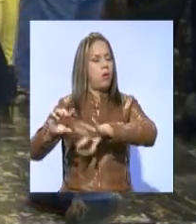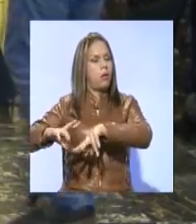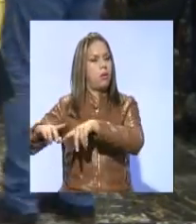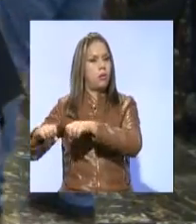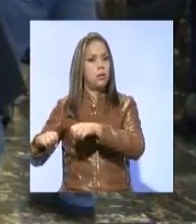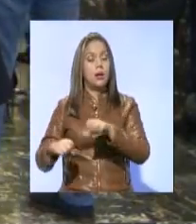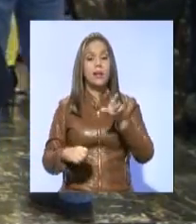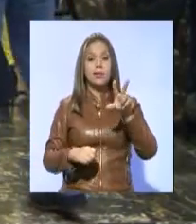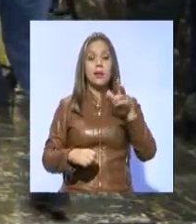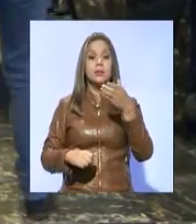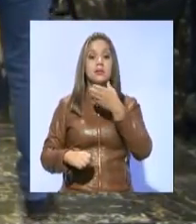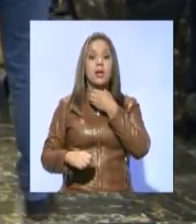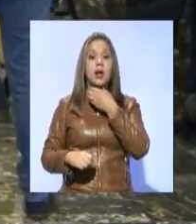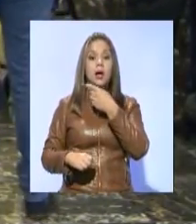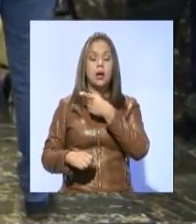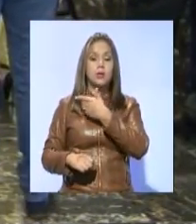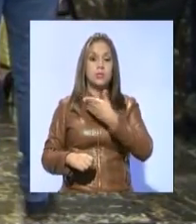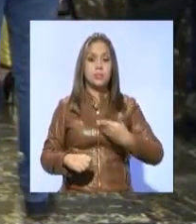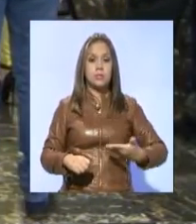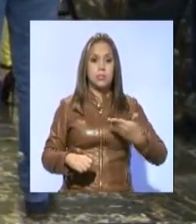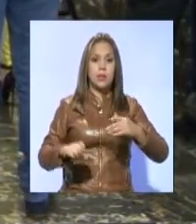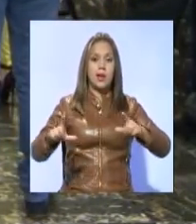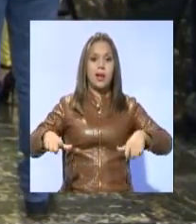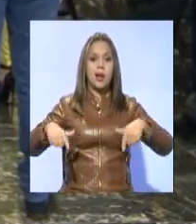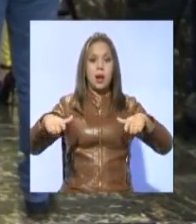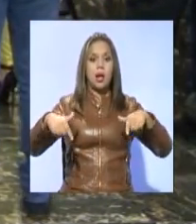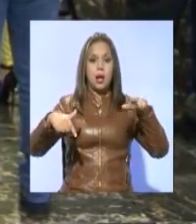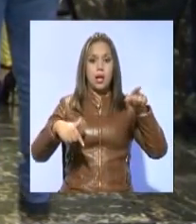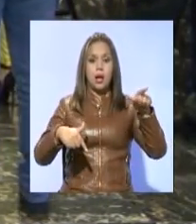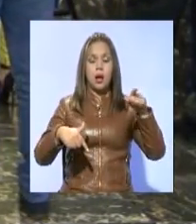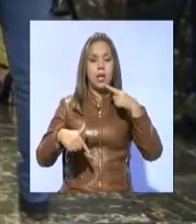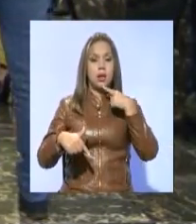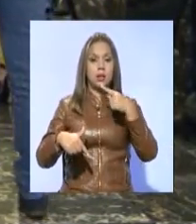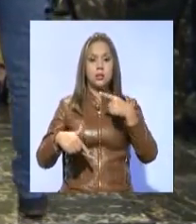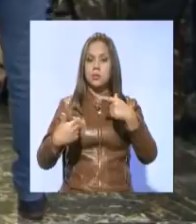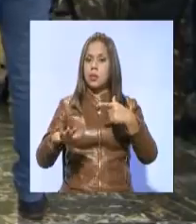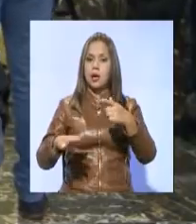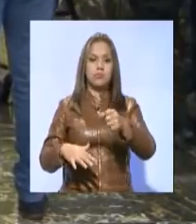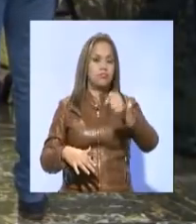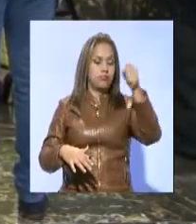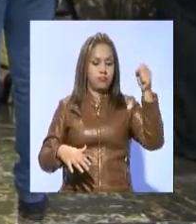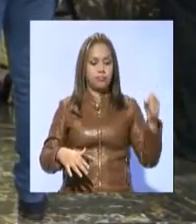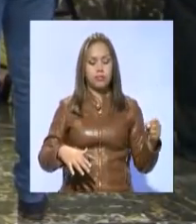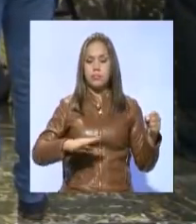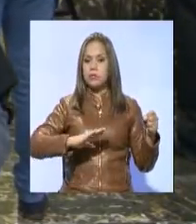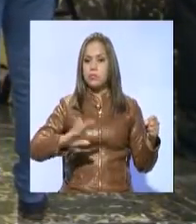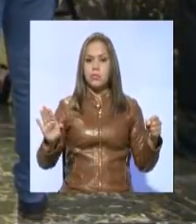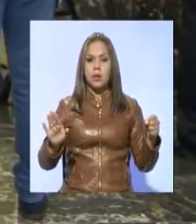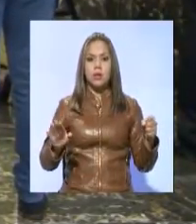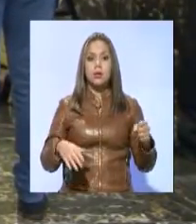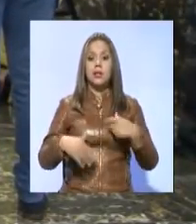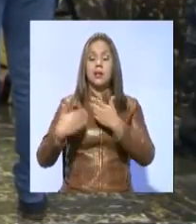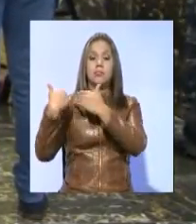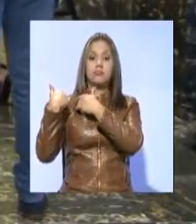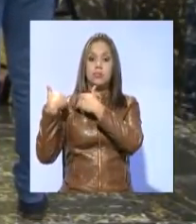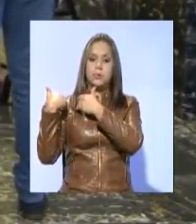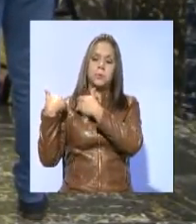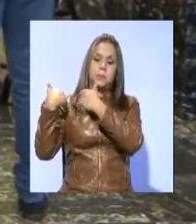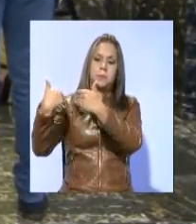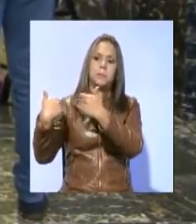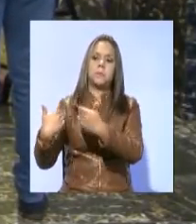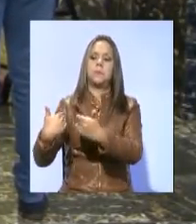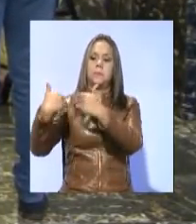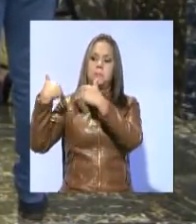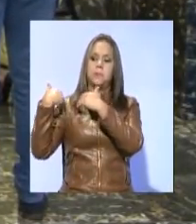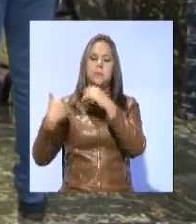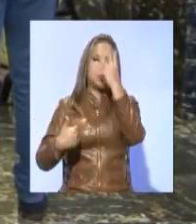pasado 3 de agosto el presidente de la República, Lenín Moreno, procedió a cesar de funciones y retirar de funciones al vicepresidente de la República,